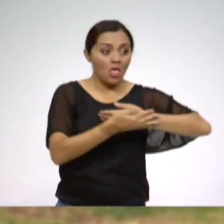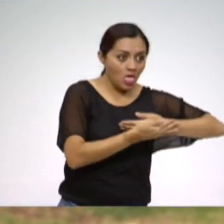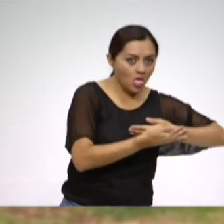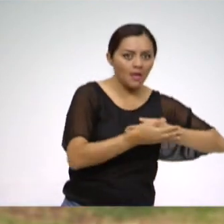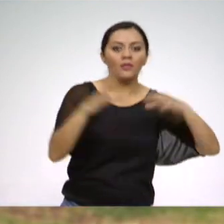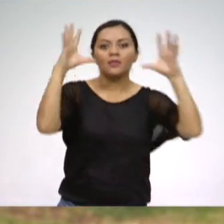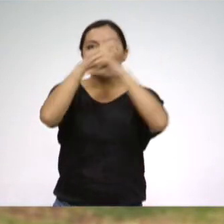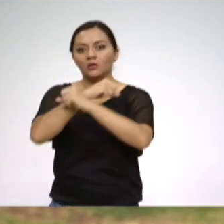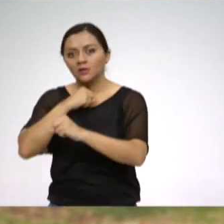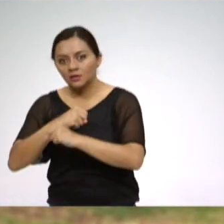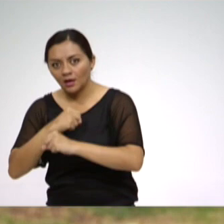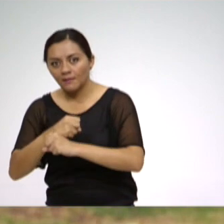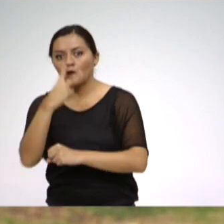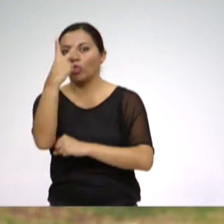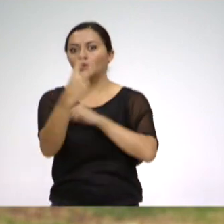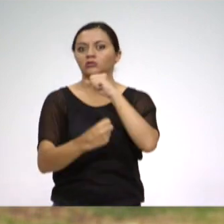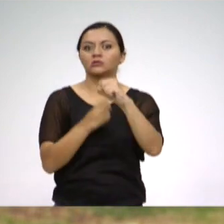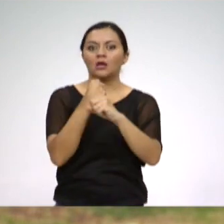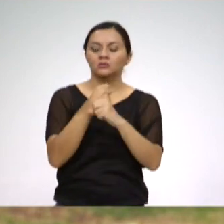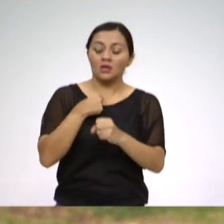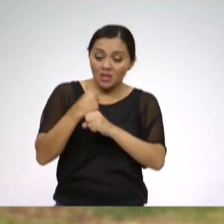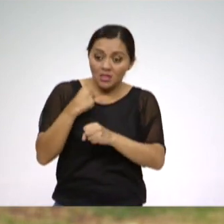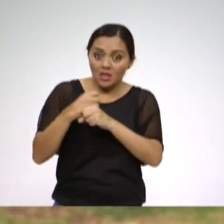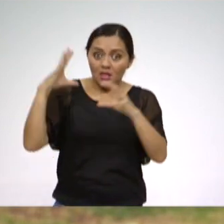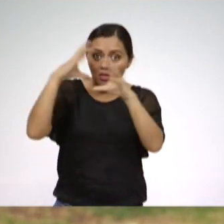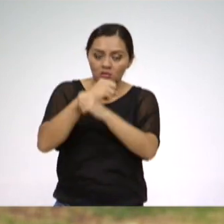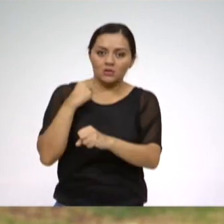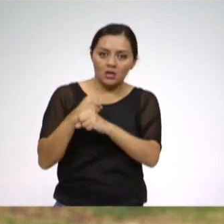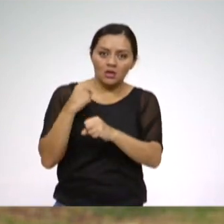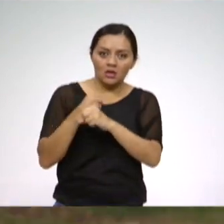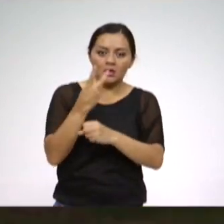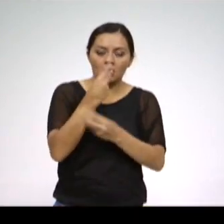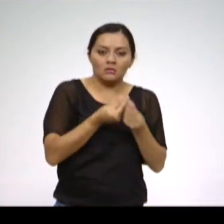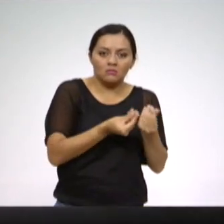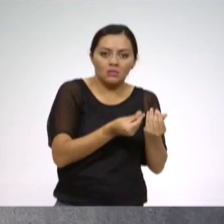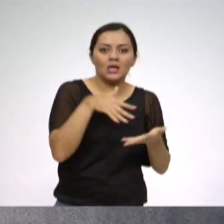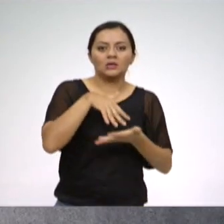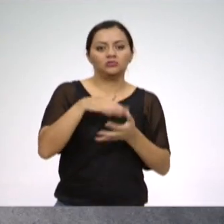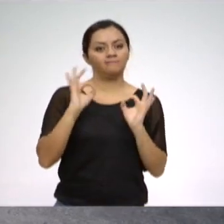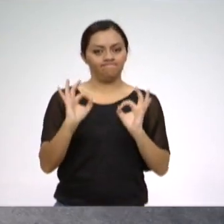en las noches durante 2 años para poder darle a mi hijo todo y seguir estudiando.